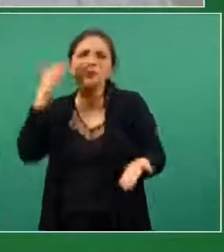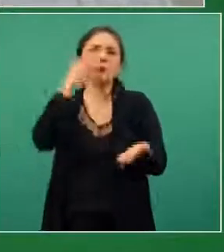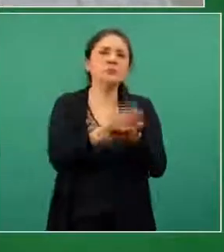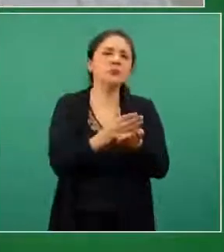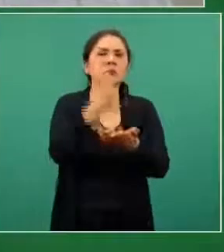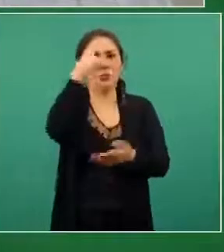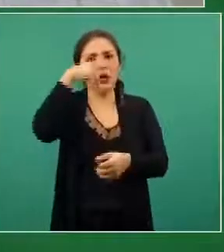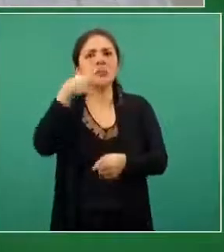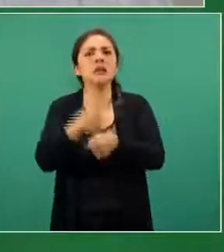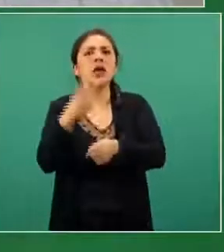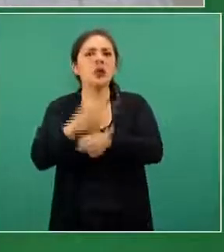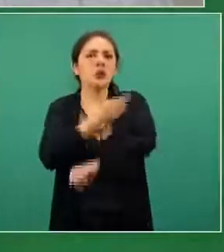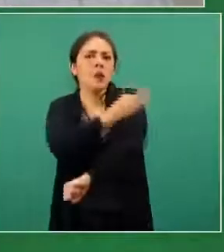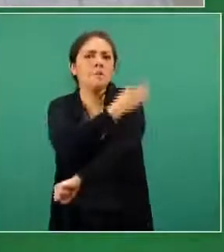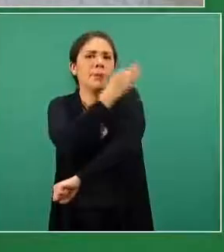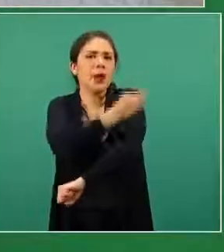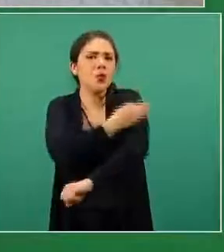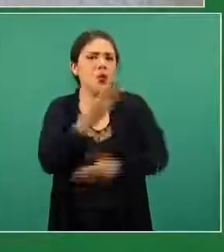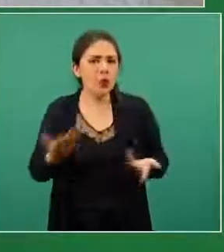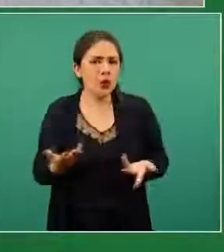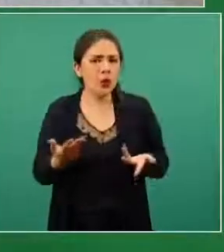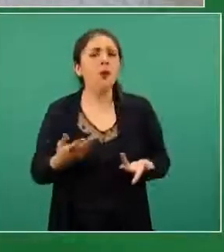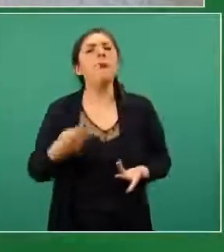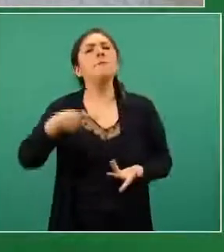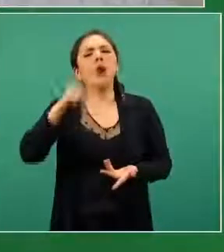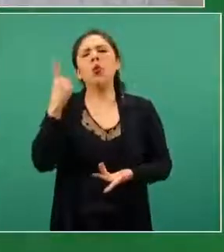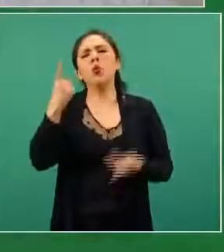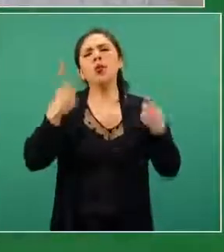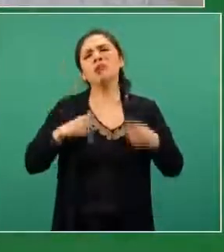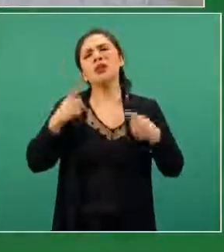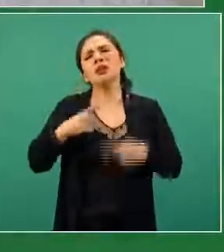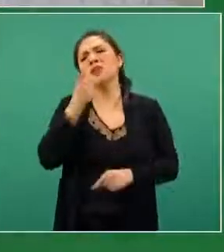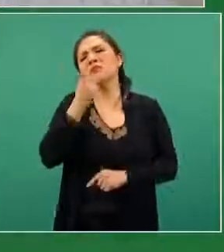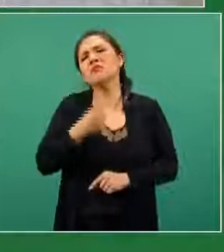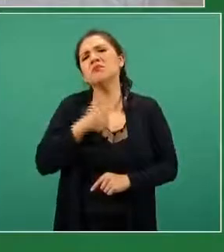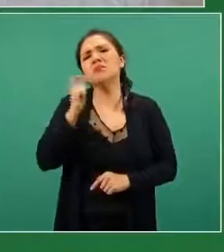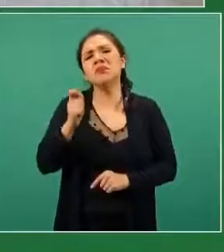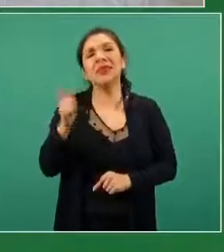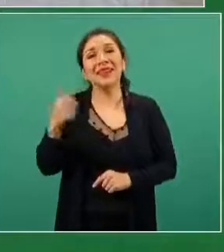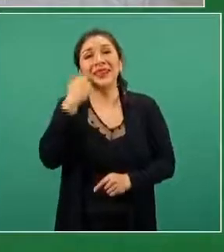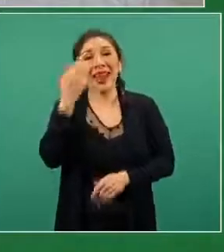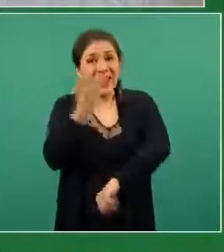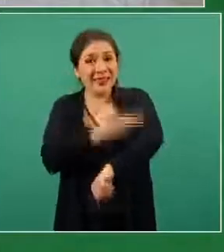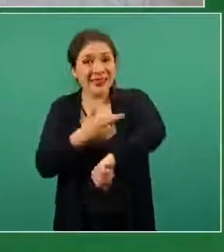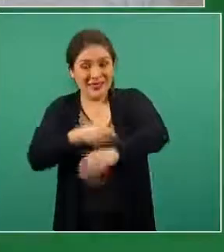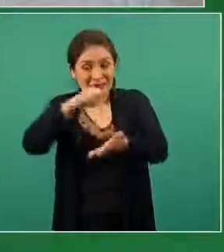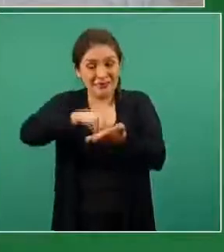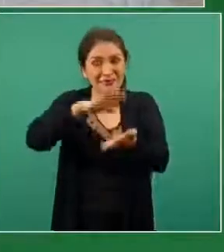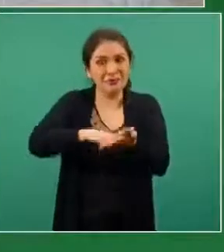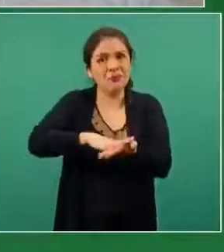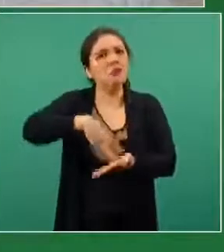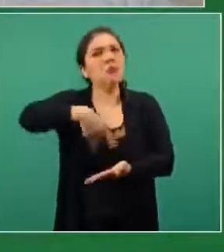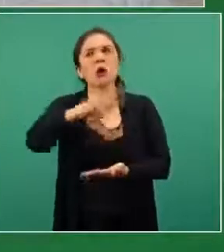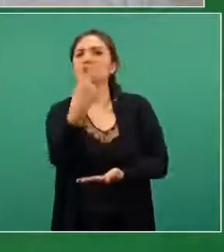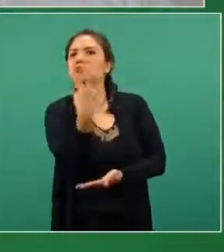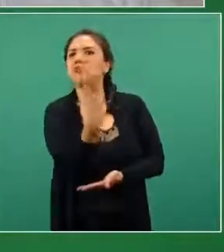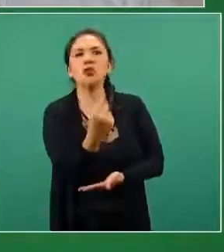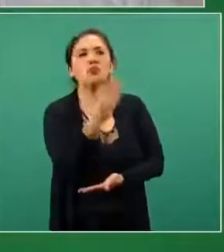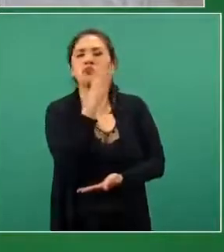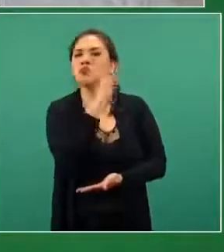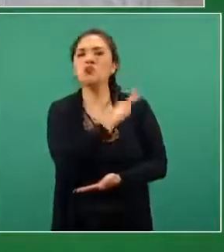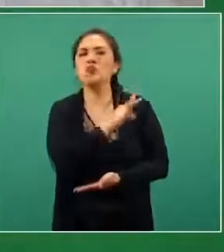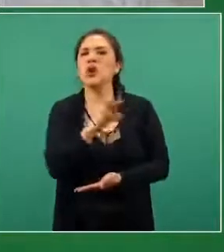para acceder a la segunda dosis, pero alguien me refiere que intentó hacer este procedimiento y no le pudieron aplicar